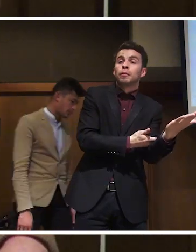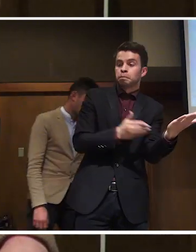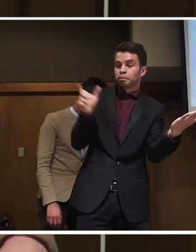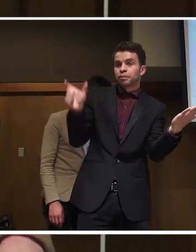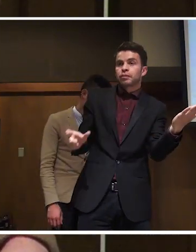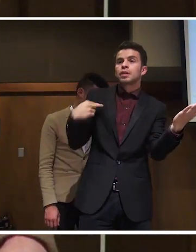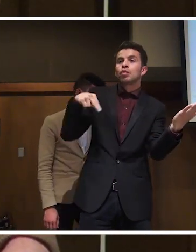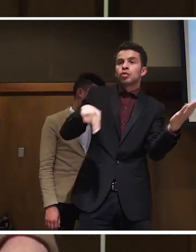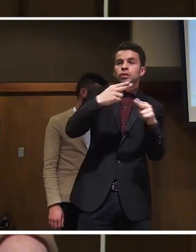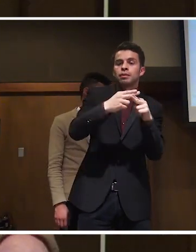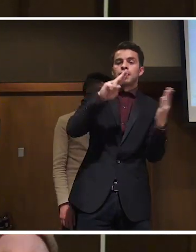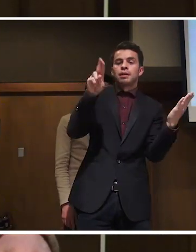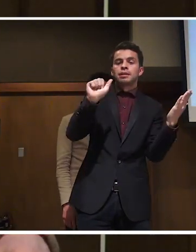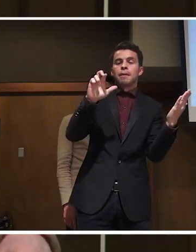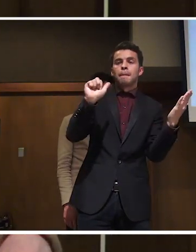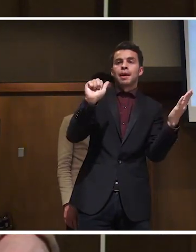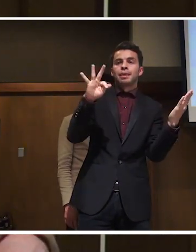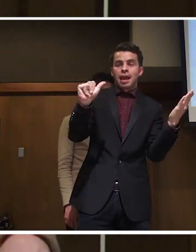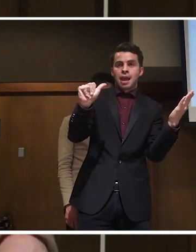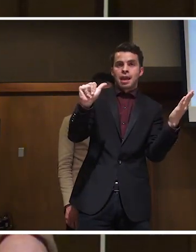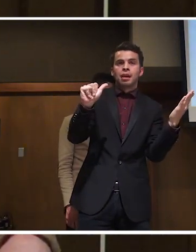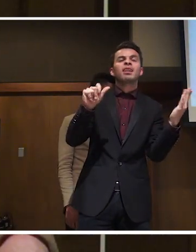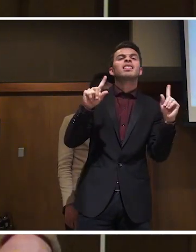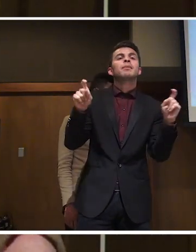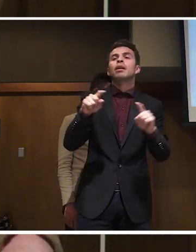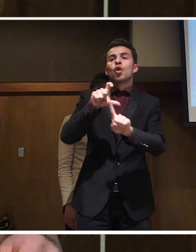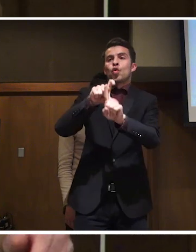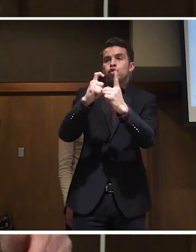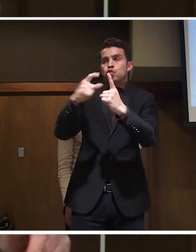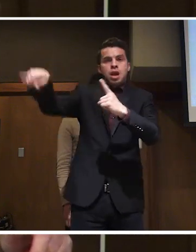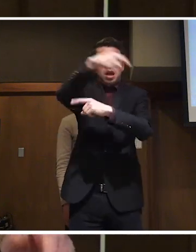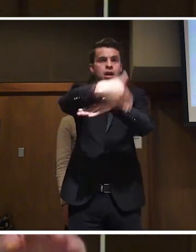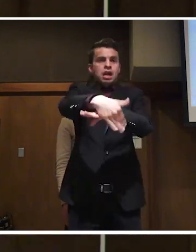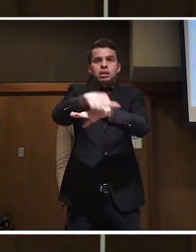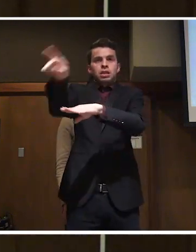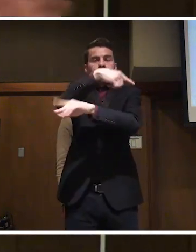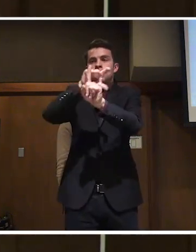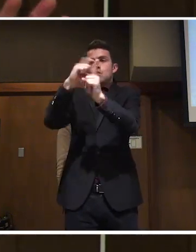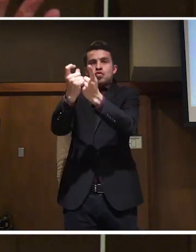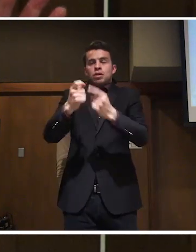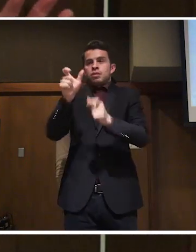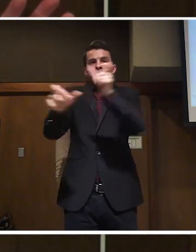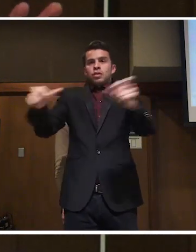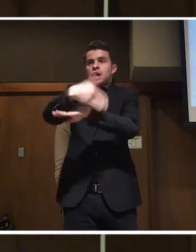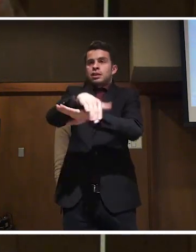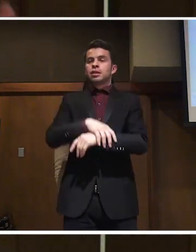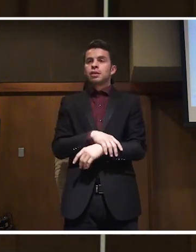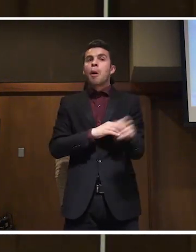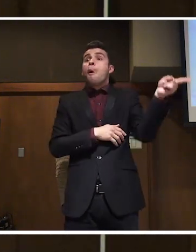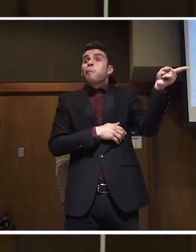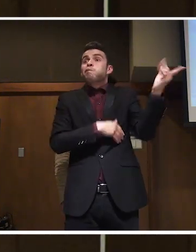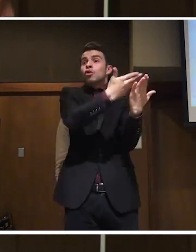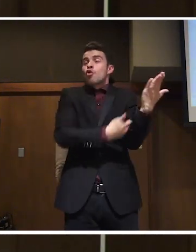señor Zapata Olivella, don Manuel Zapata Olivella, sobre las culturas populares de Colombia. Eso debe ser una maravilla. Allá